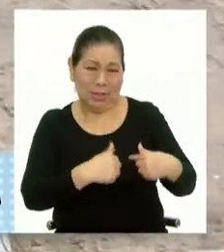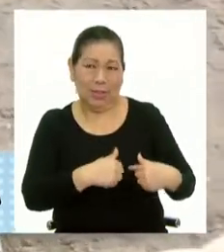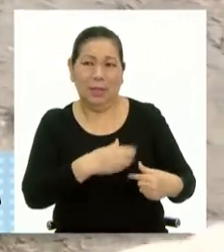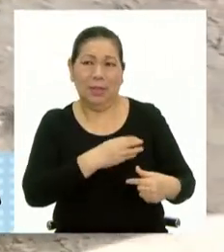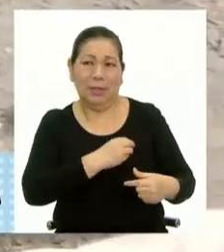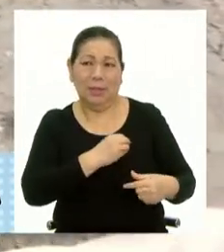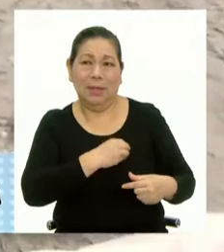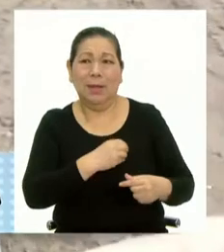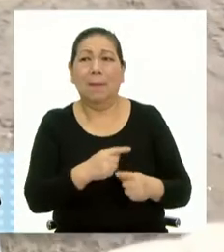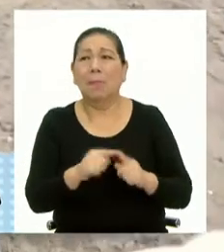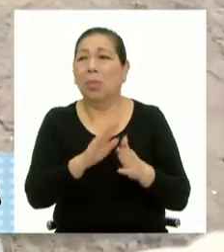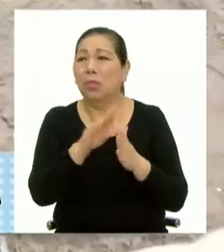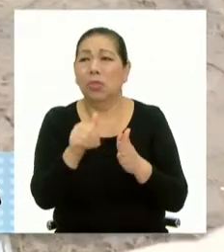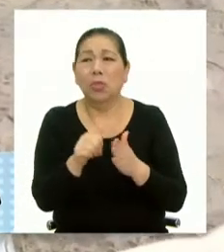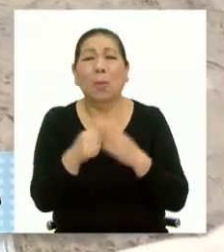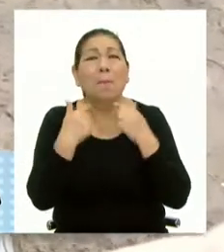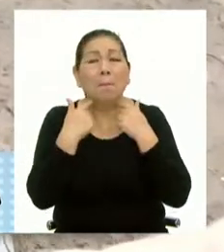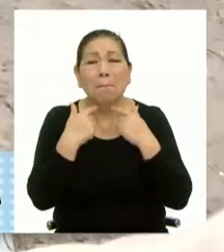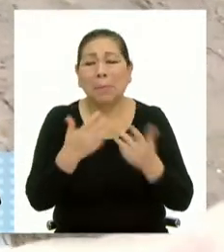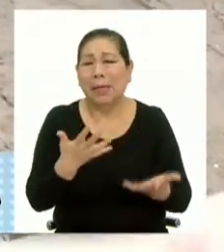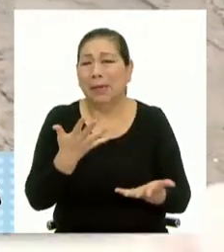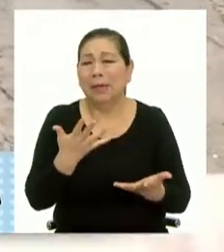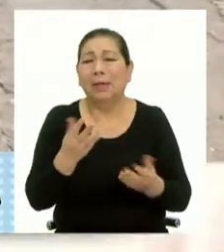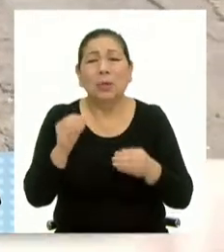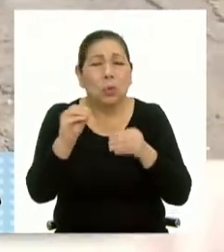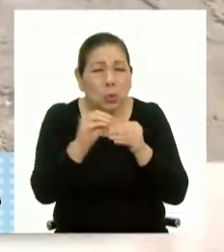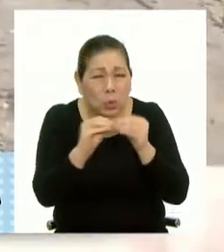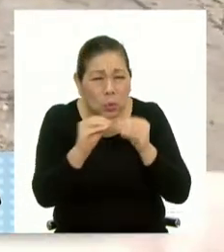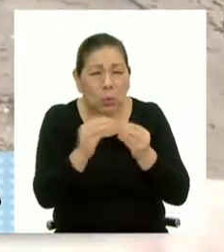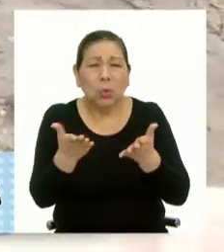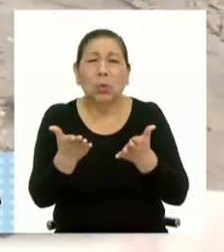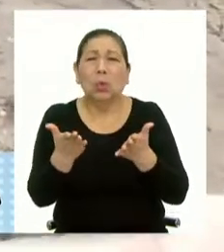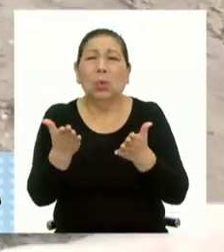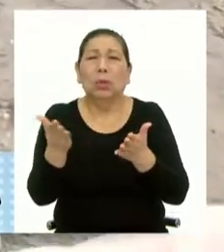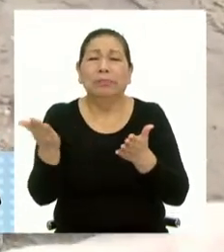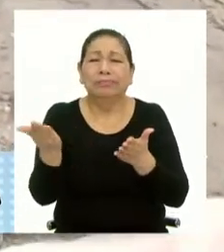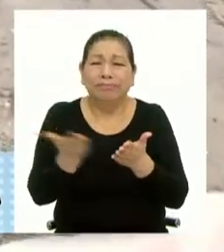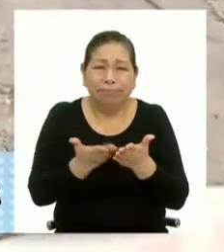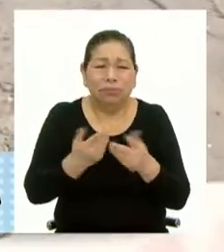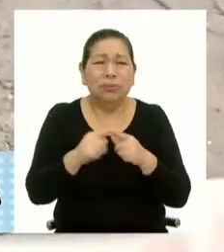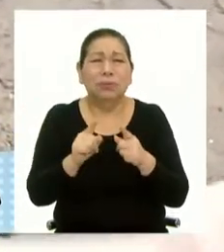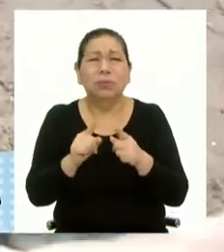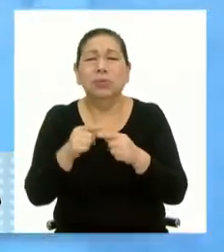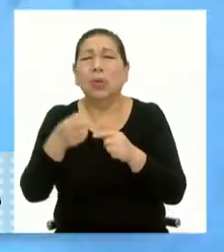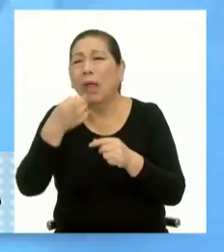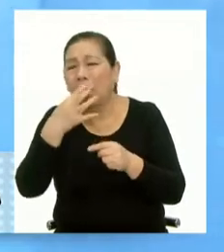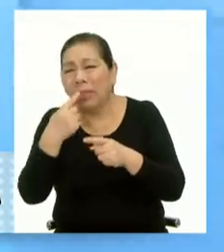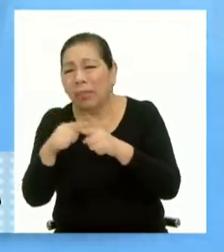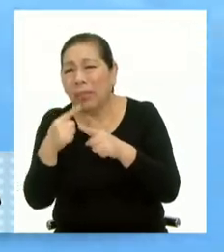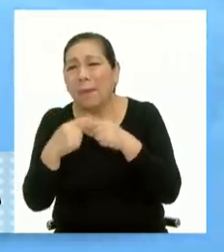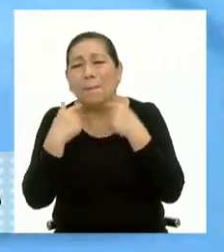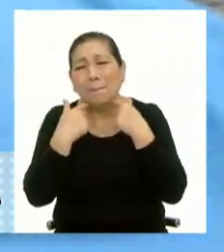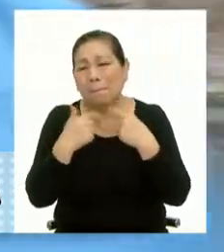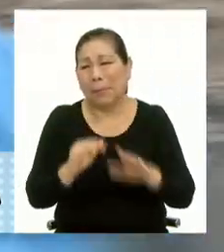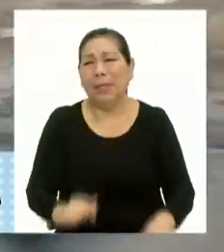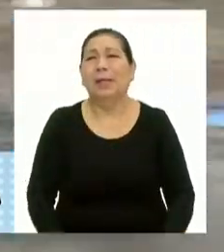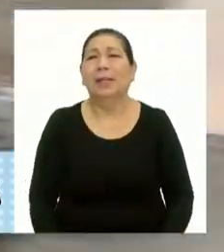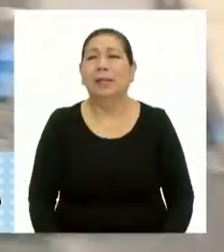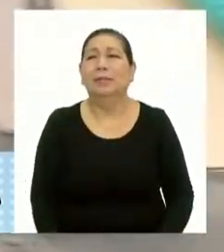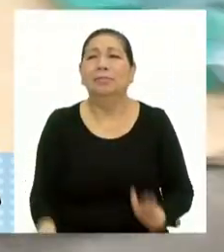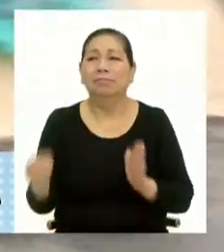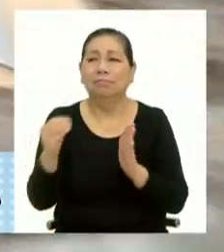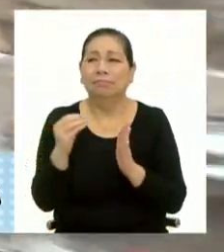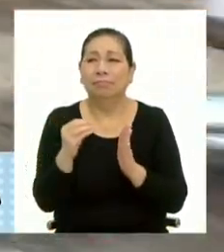acá. Todo se aparece, su ácido acetílico, su alcartopril y la furosemida. El destino ha